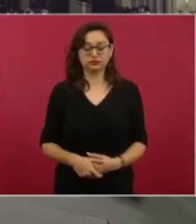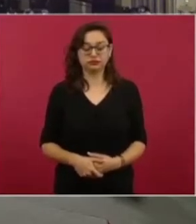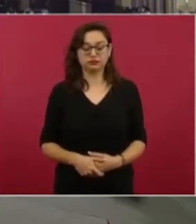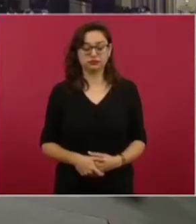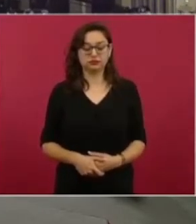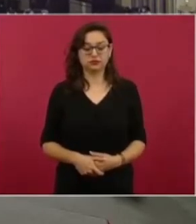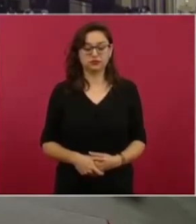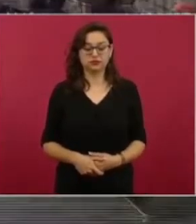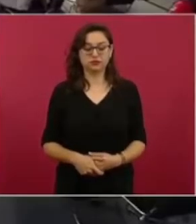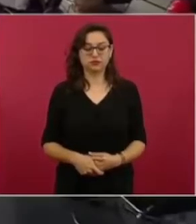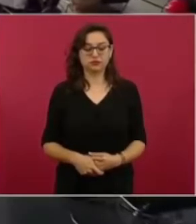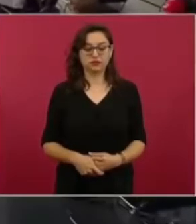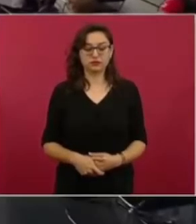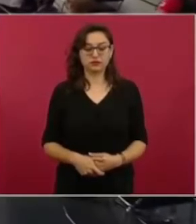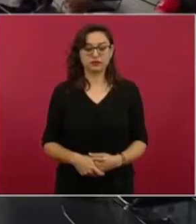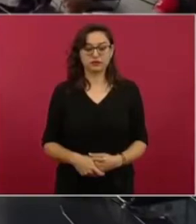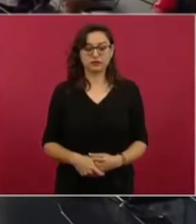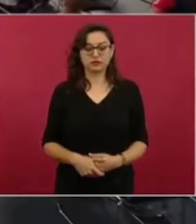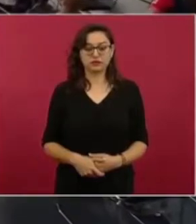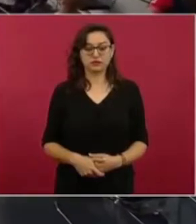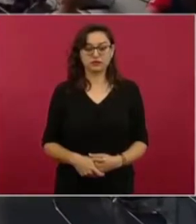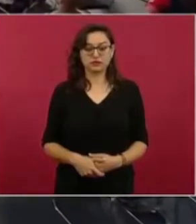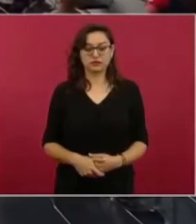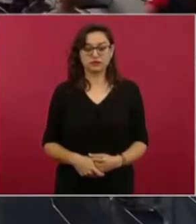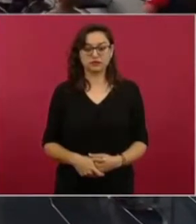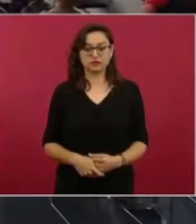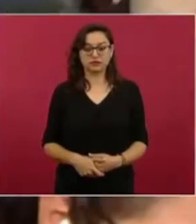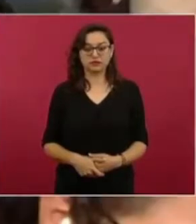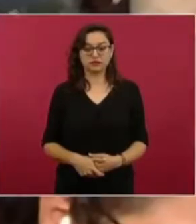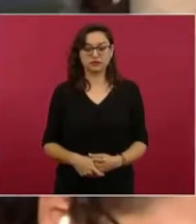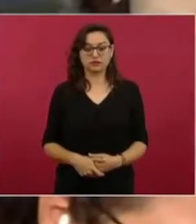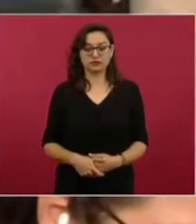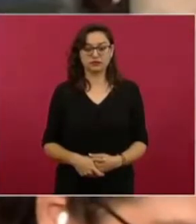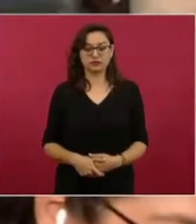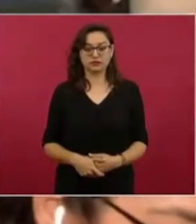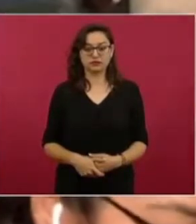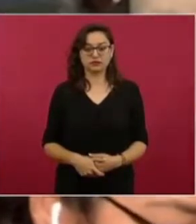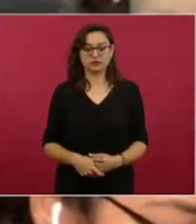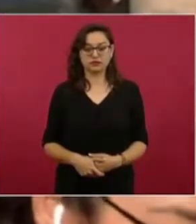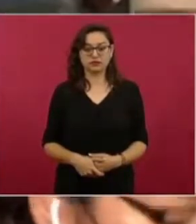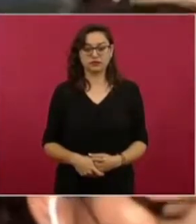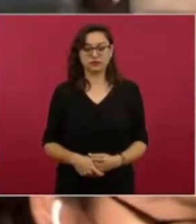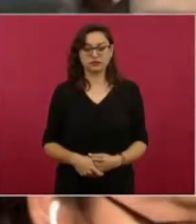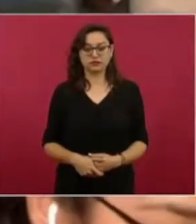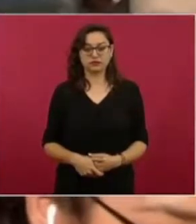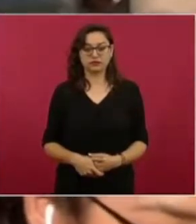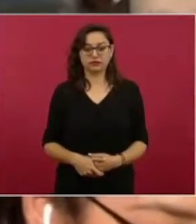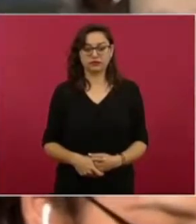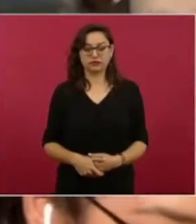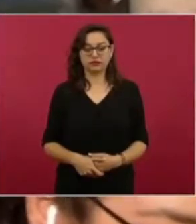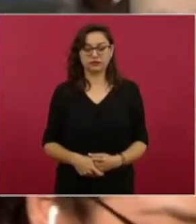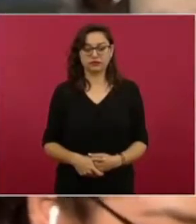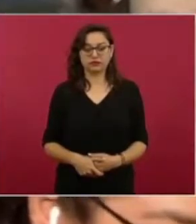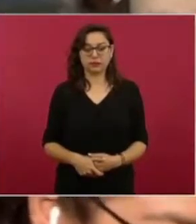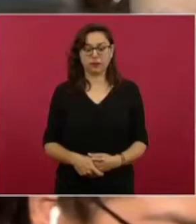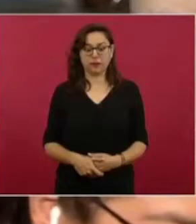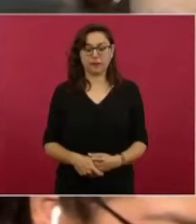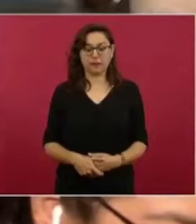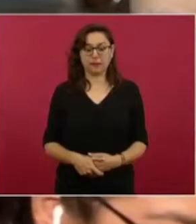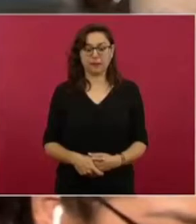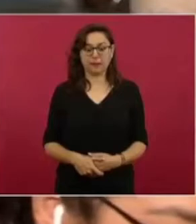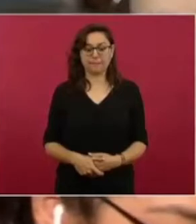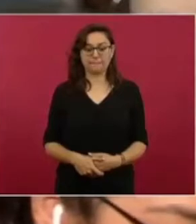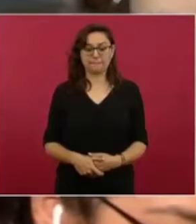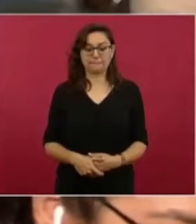las prestaciones de ley que merecen estos abuelos ancestrales que prestan su conocimiento, tanto hueseros, amadores,